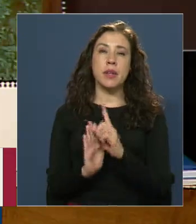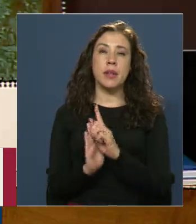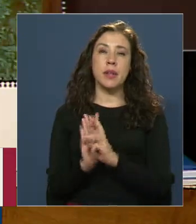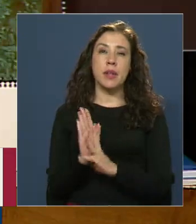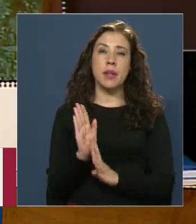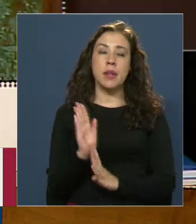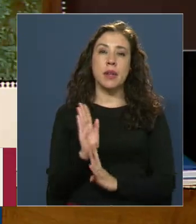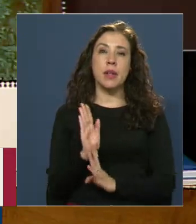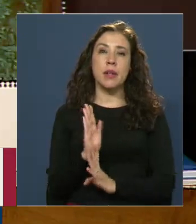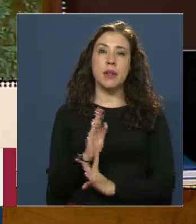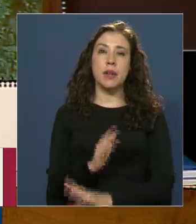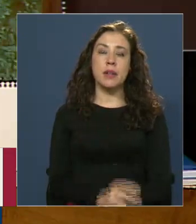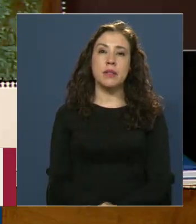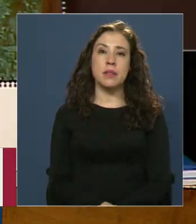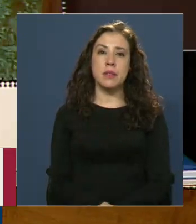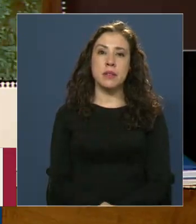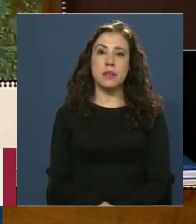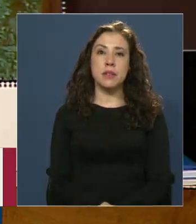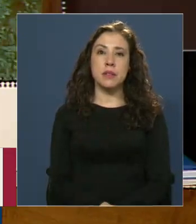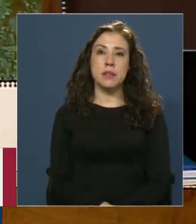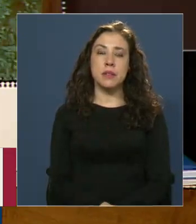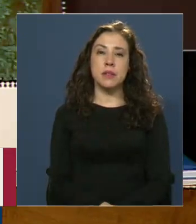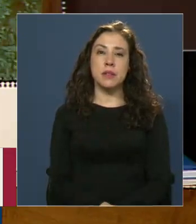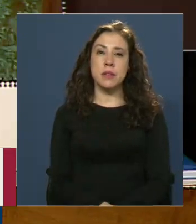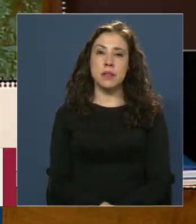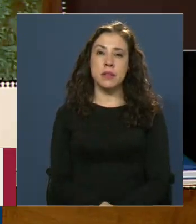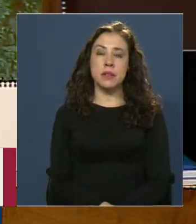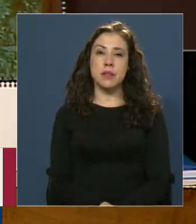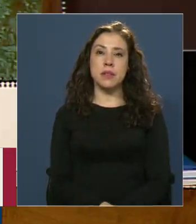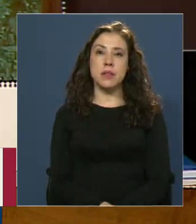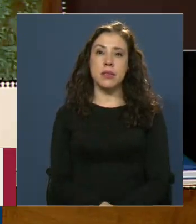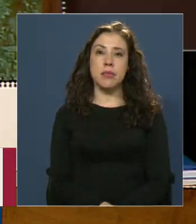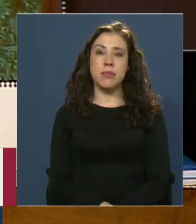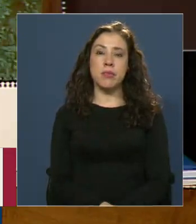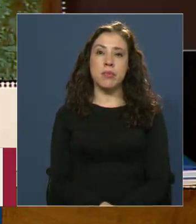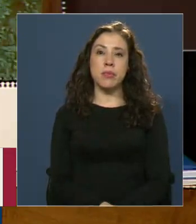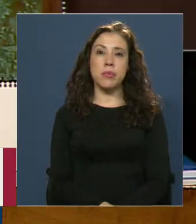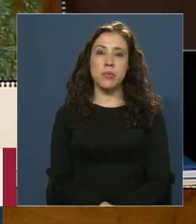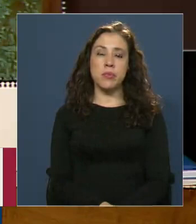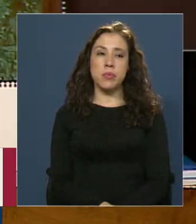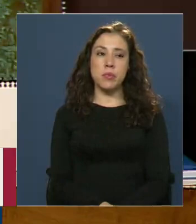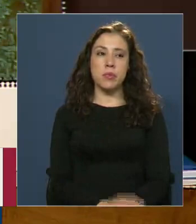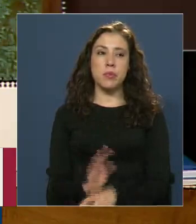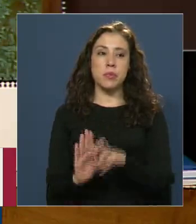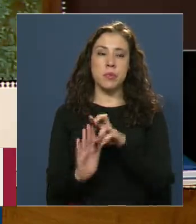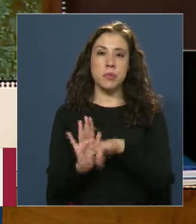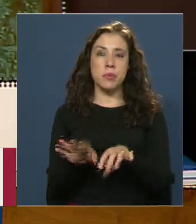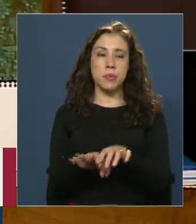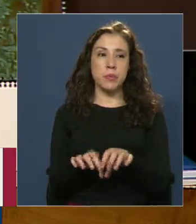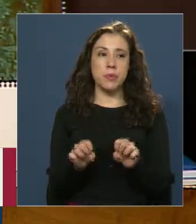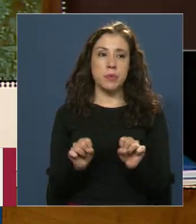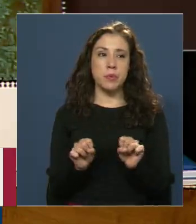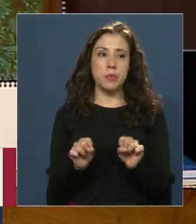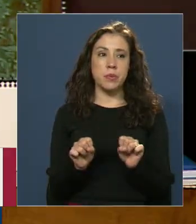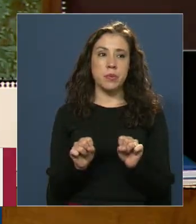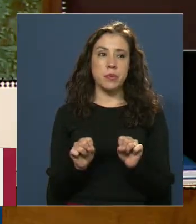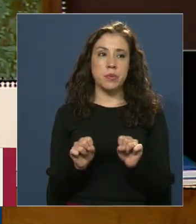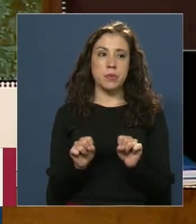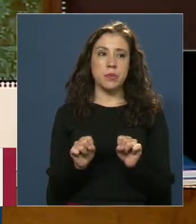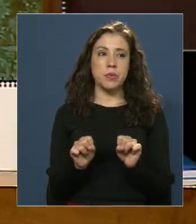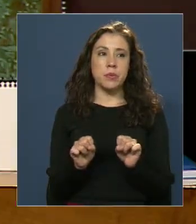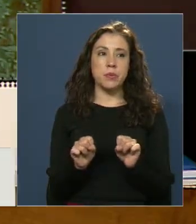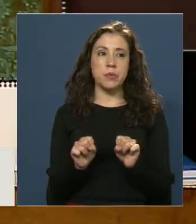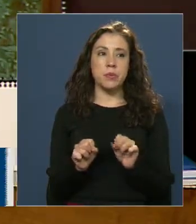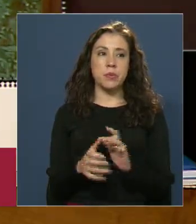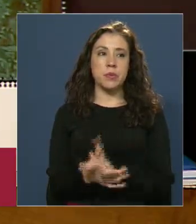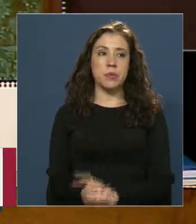tratar de manera inmediata los proyectos de acuerdos y resoluciones.